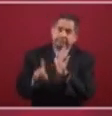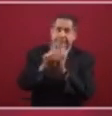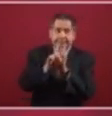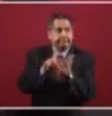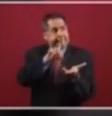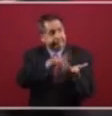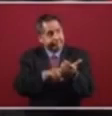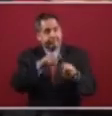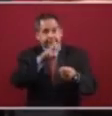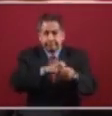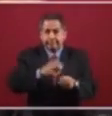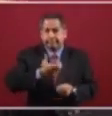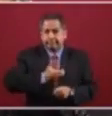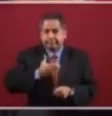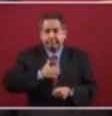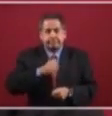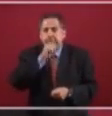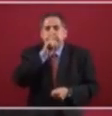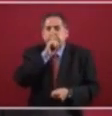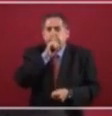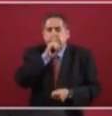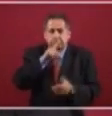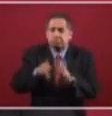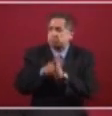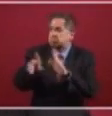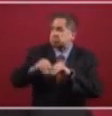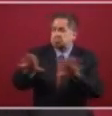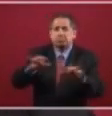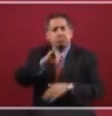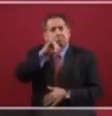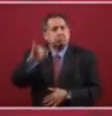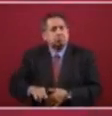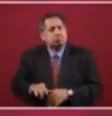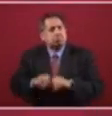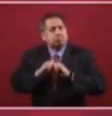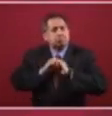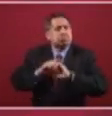de que se hizo ese departamento.